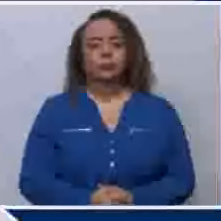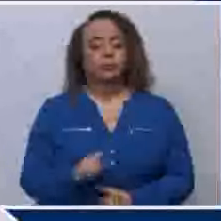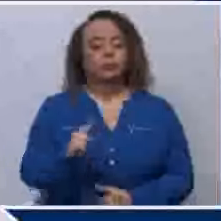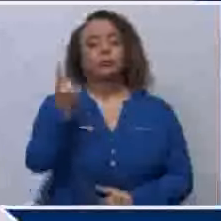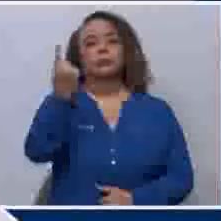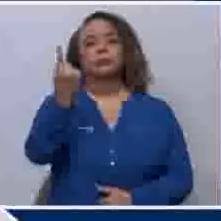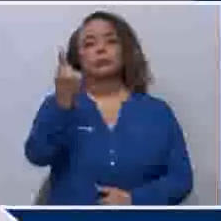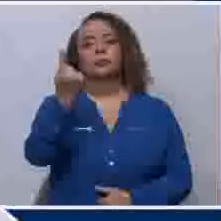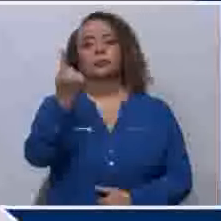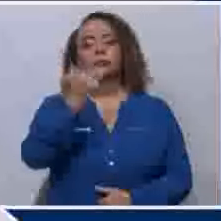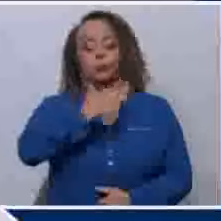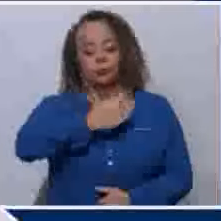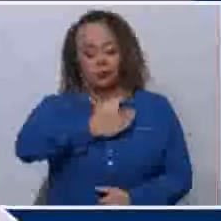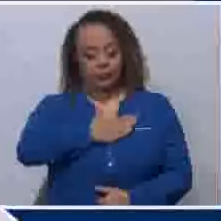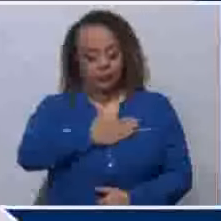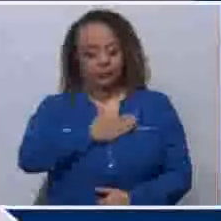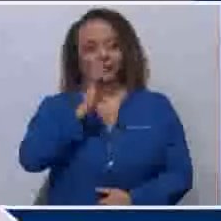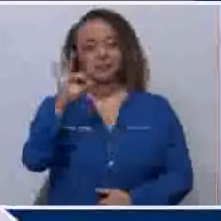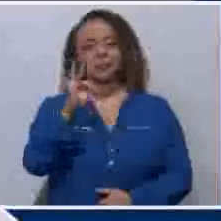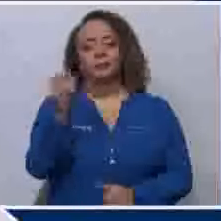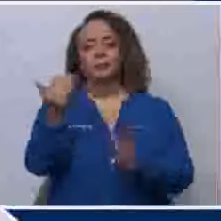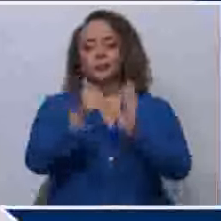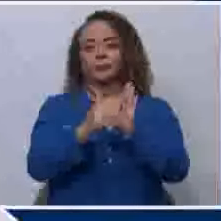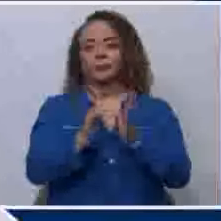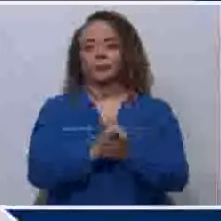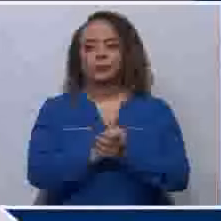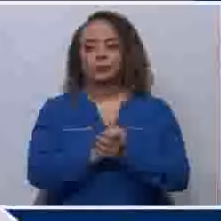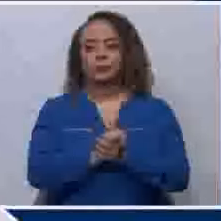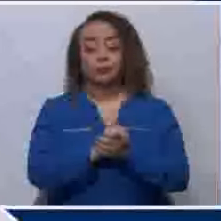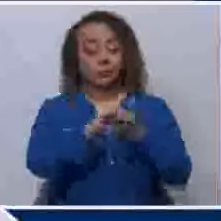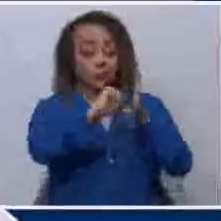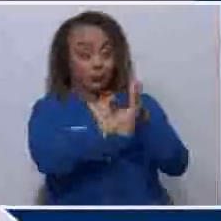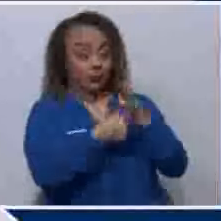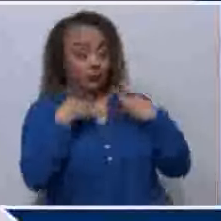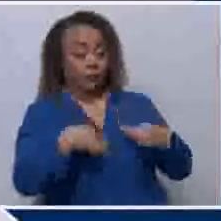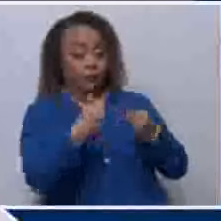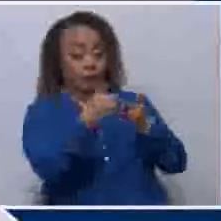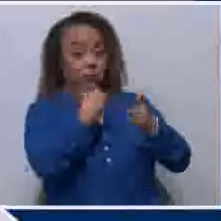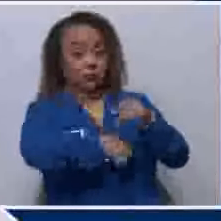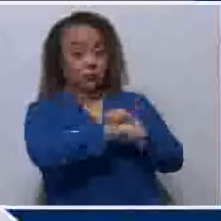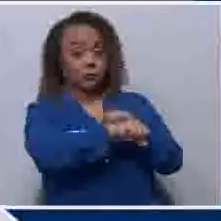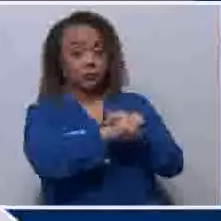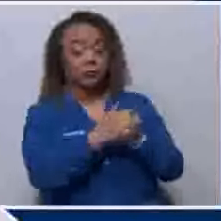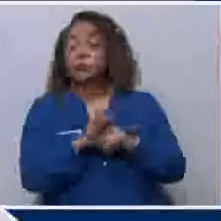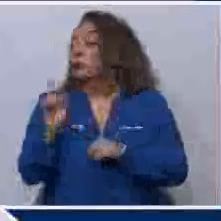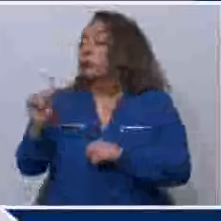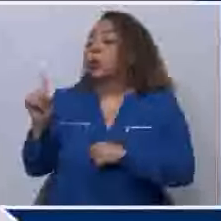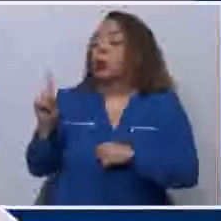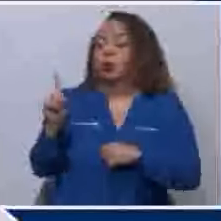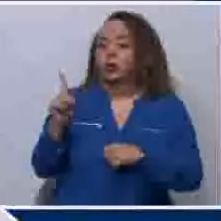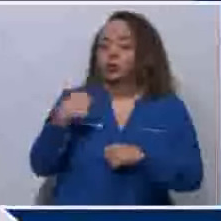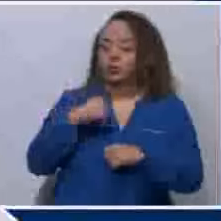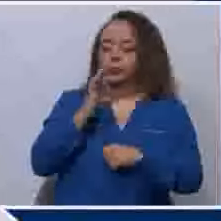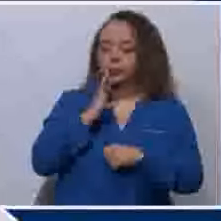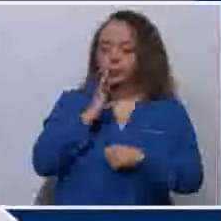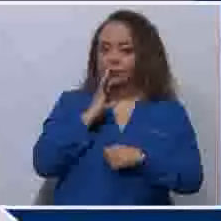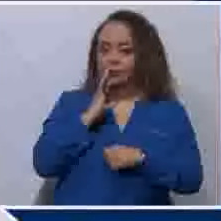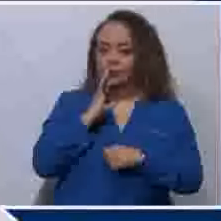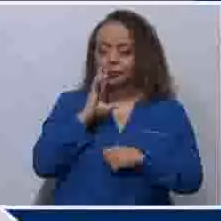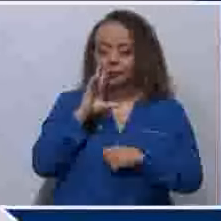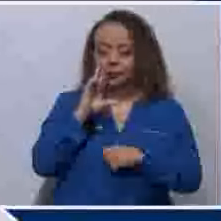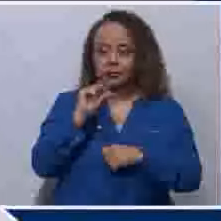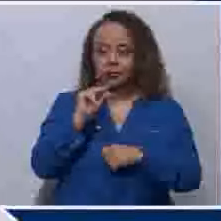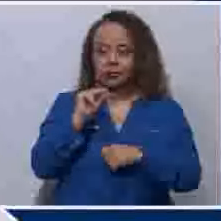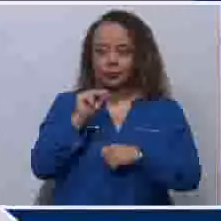únicas. Mi 9, repito. ¿Qué? ¿Pones el énfasis en lo físico antes que en lo futbolístico? No, voy a hablar de... No lo estoy